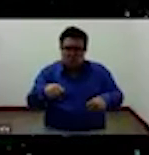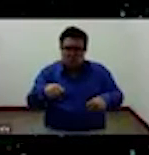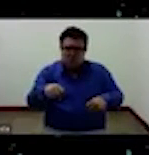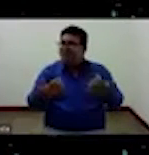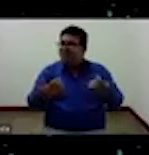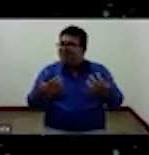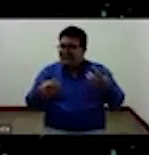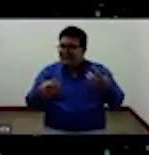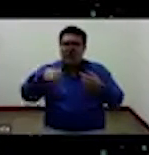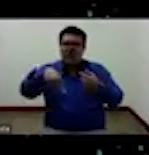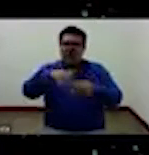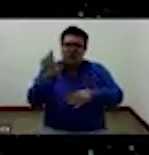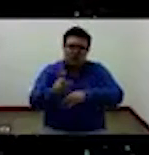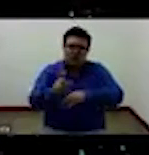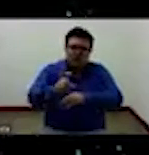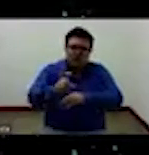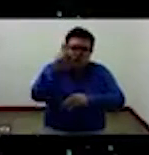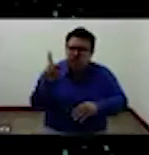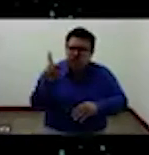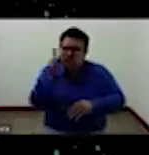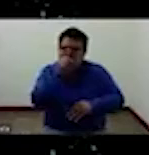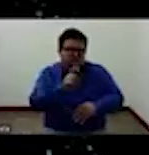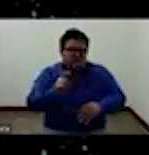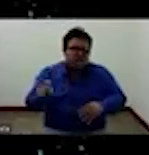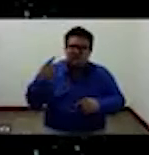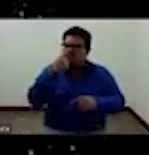navegar un poco. Bien.